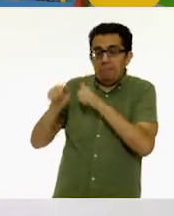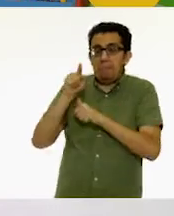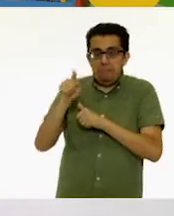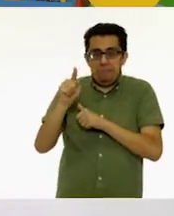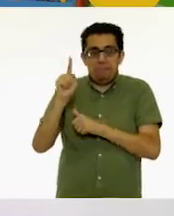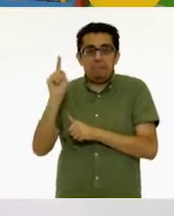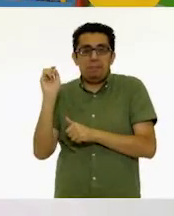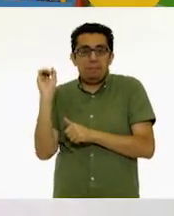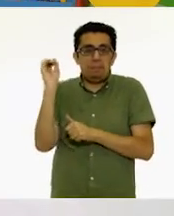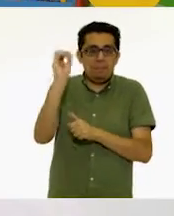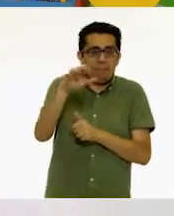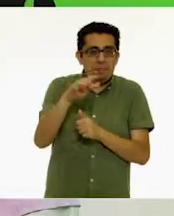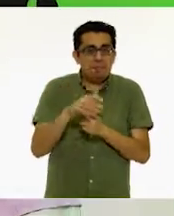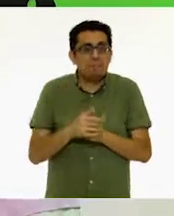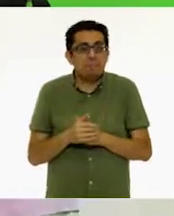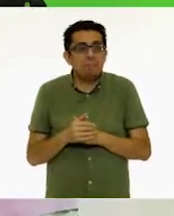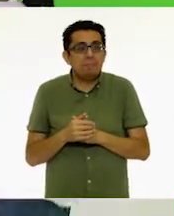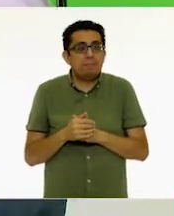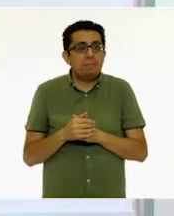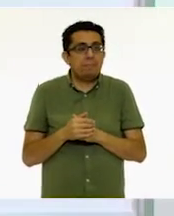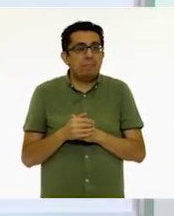Y...